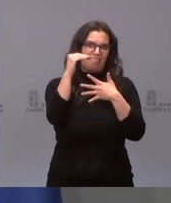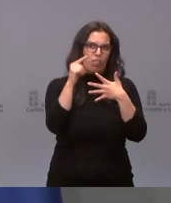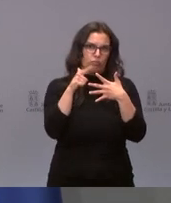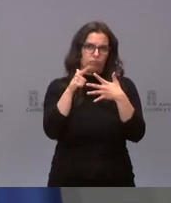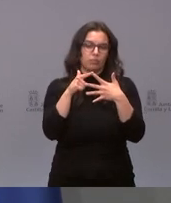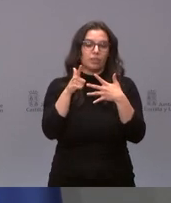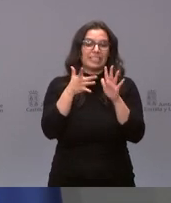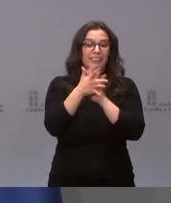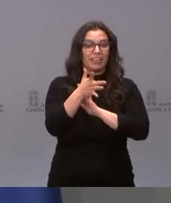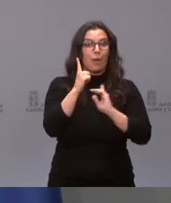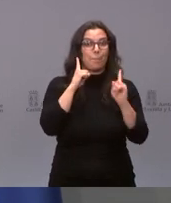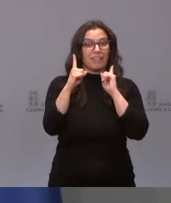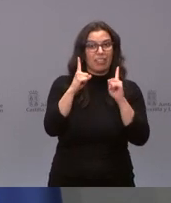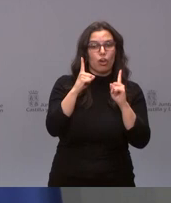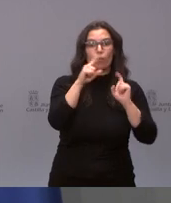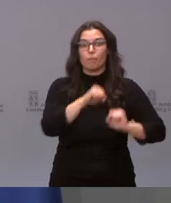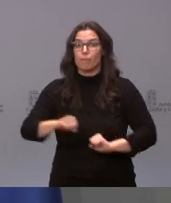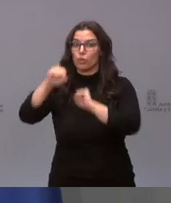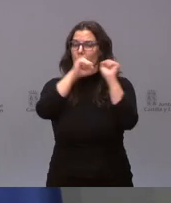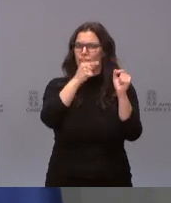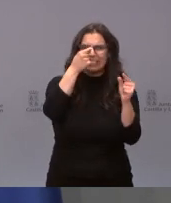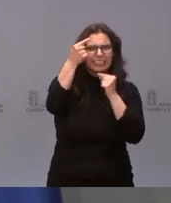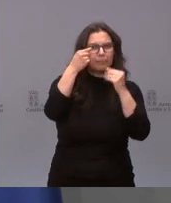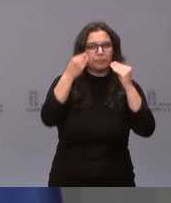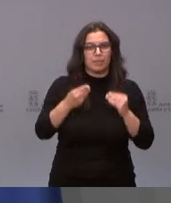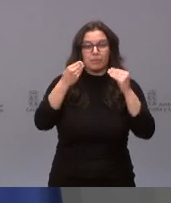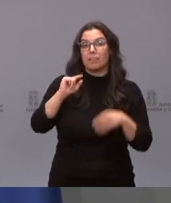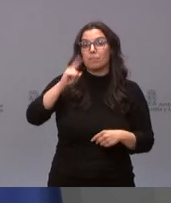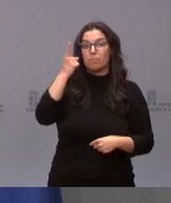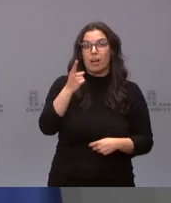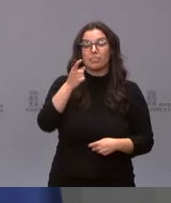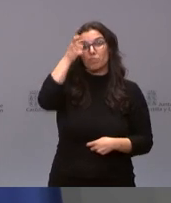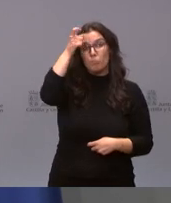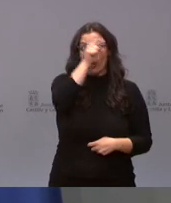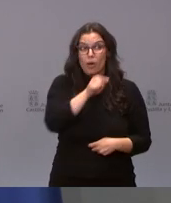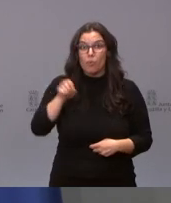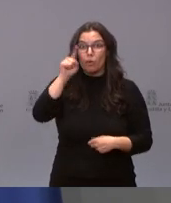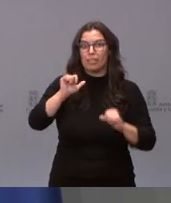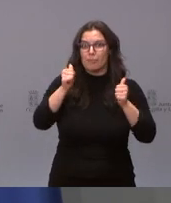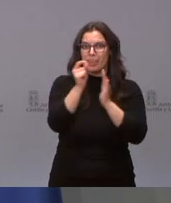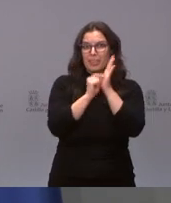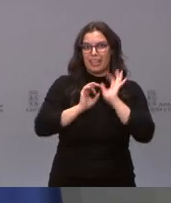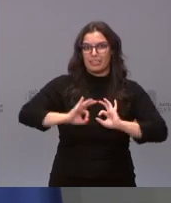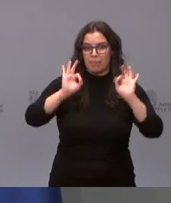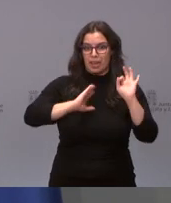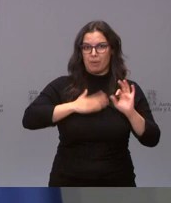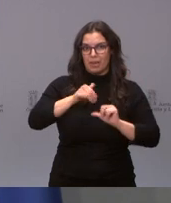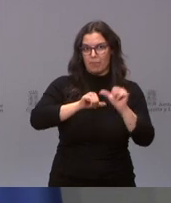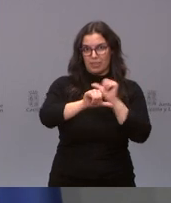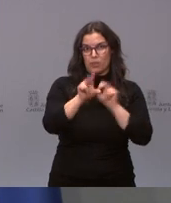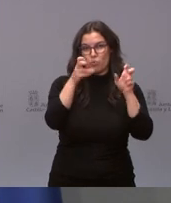las medidas de prevención y protección más aún en los municipios que comienzan con medidas especiales a partir de mañana